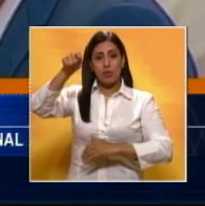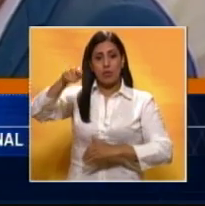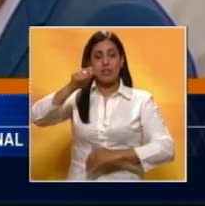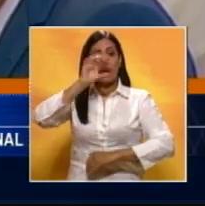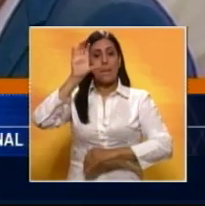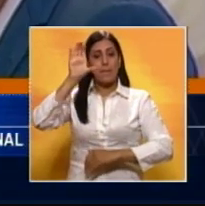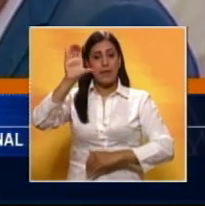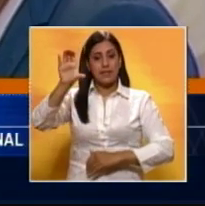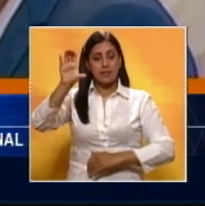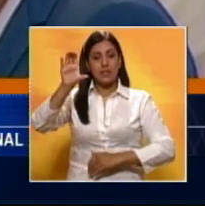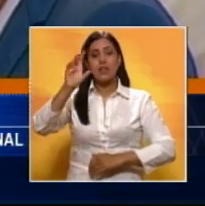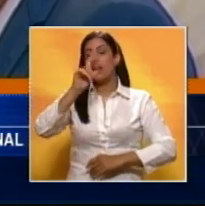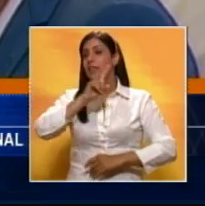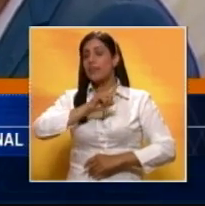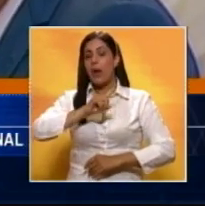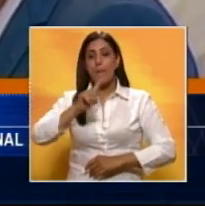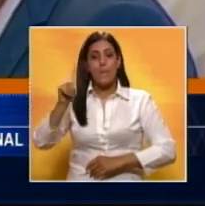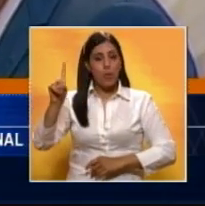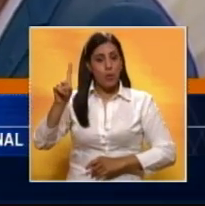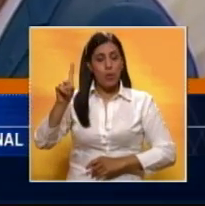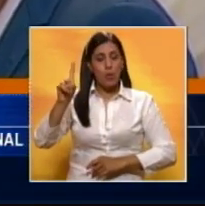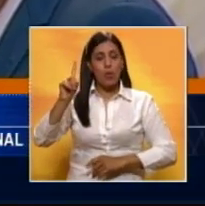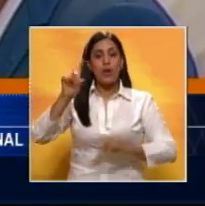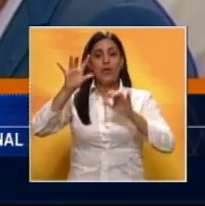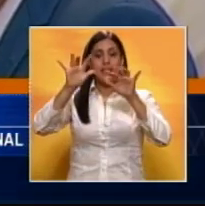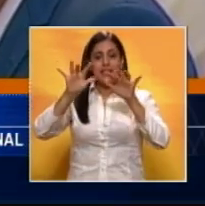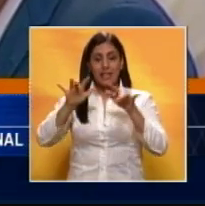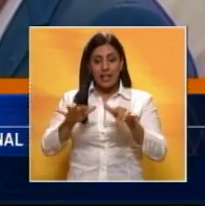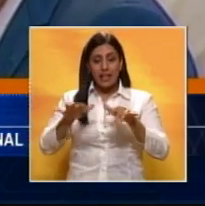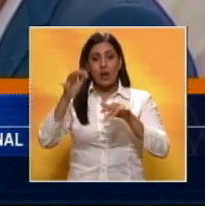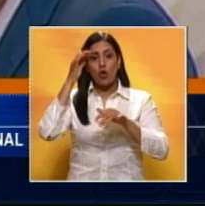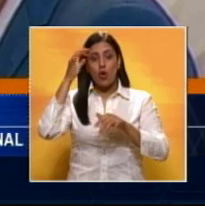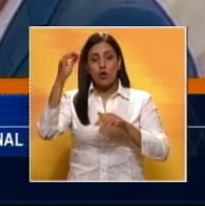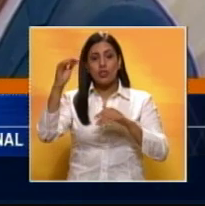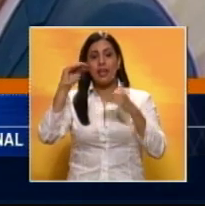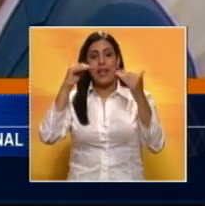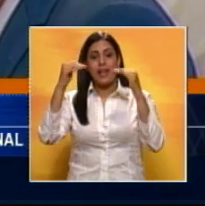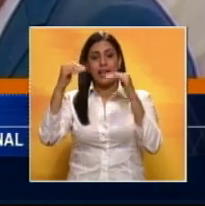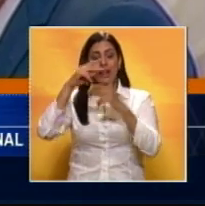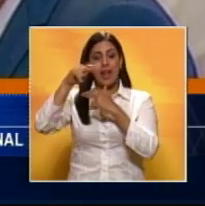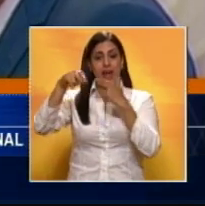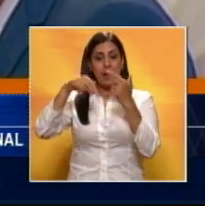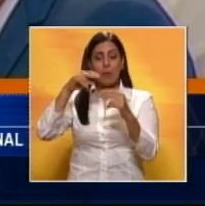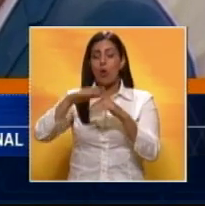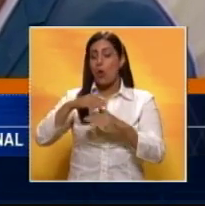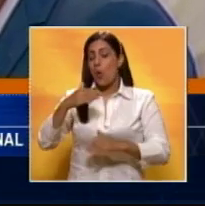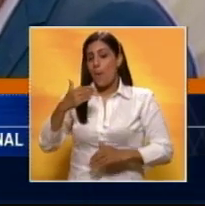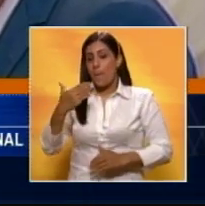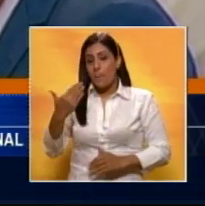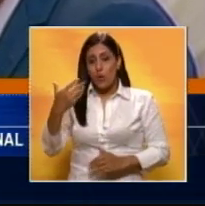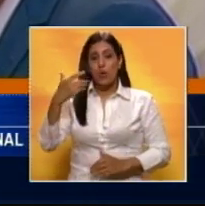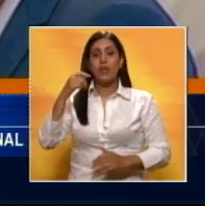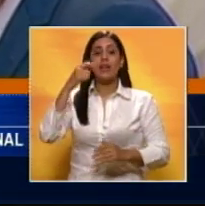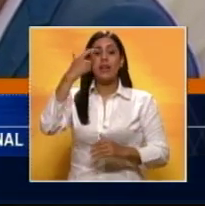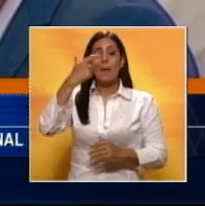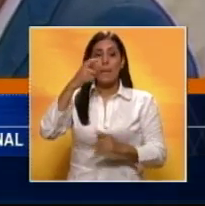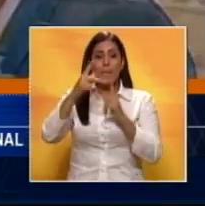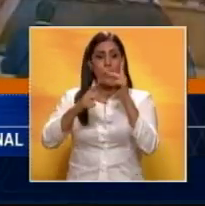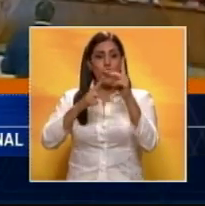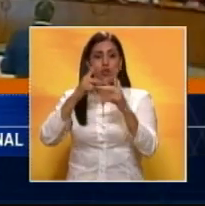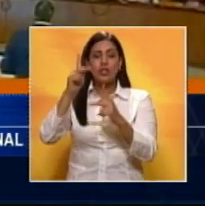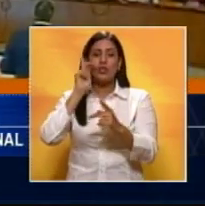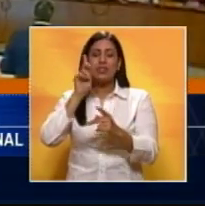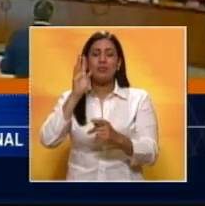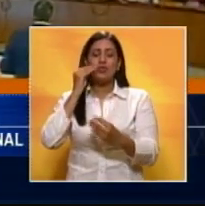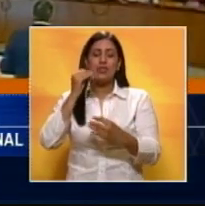del país, ni la del secretario del Consejo Moral Republicano, debido a que el proceso